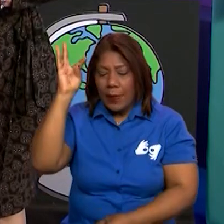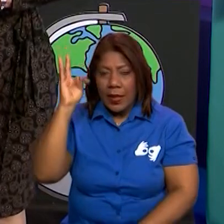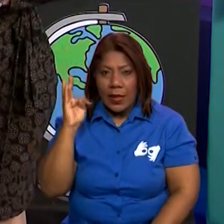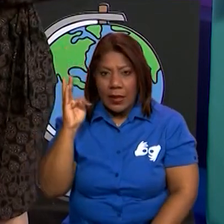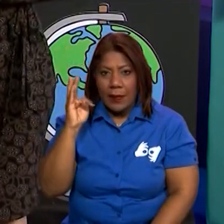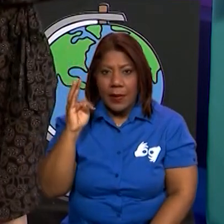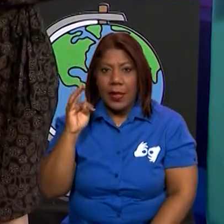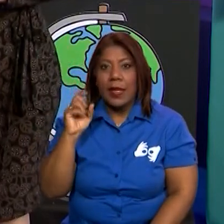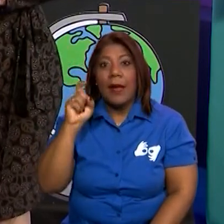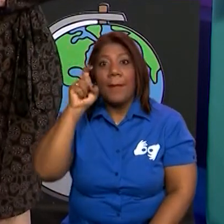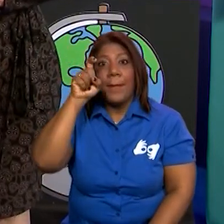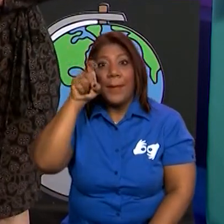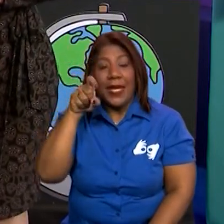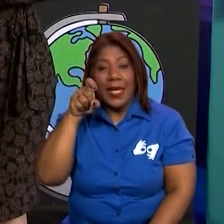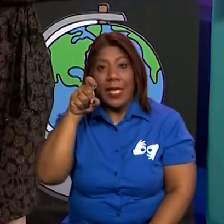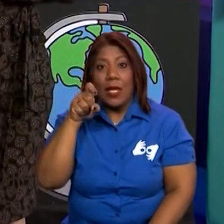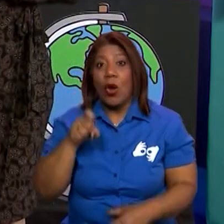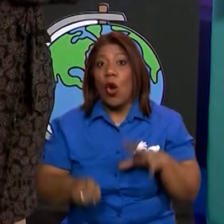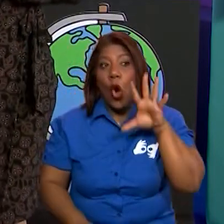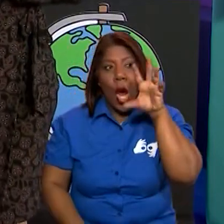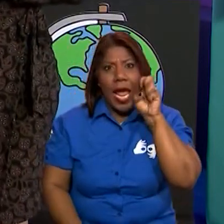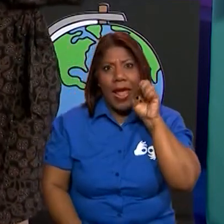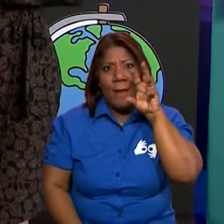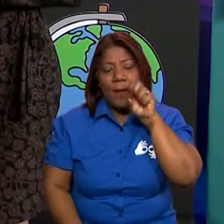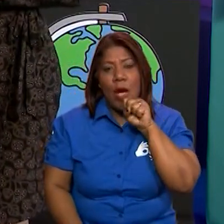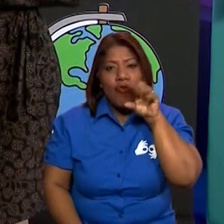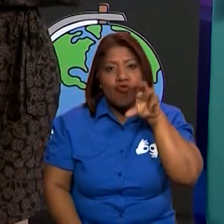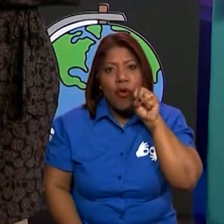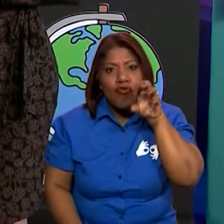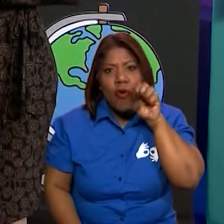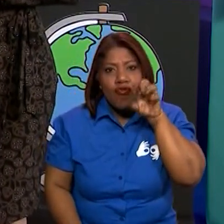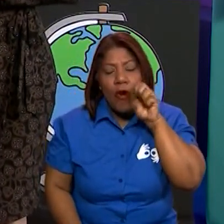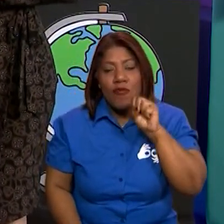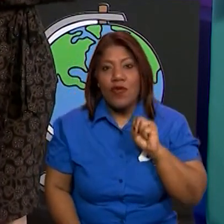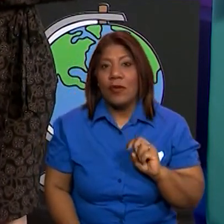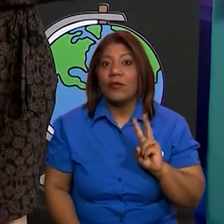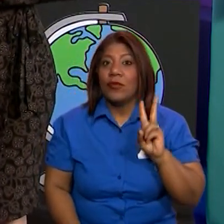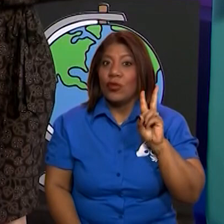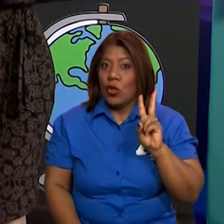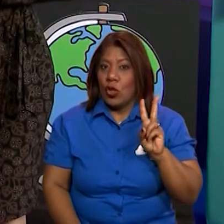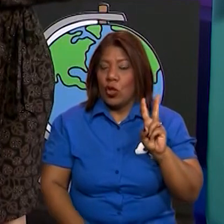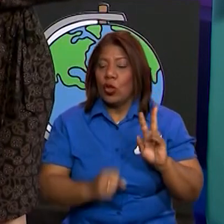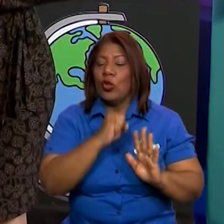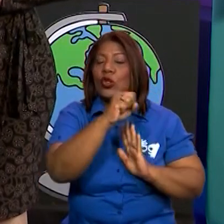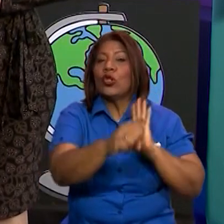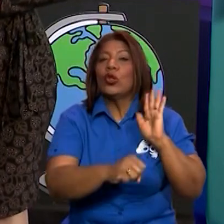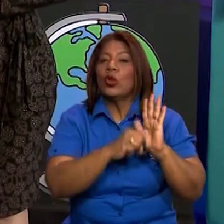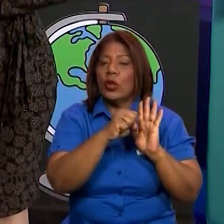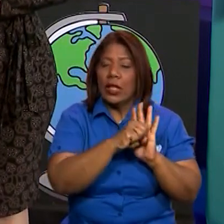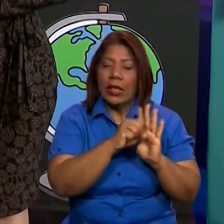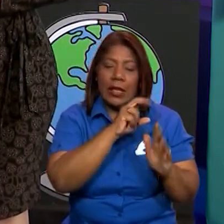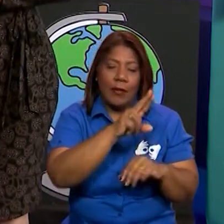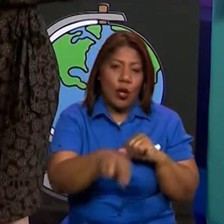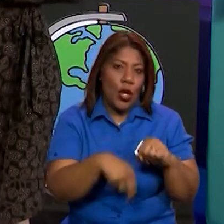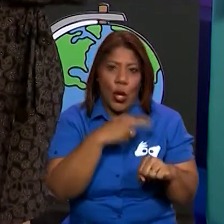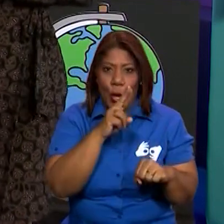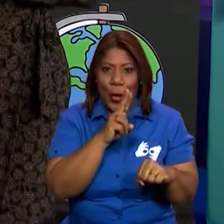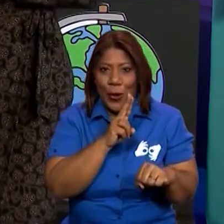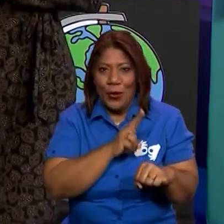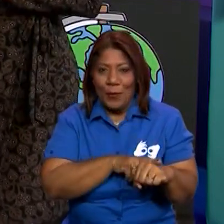Perro y perico. Entonces, ¿ellos son qué? Sustantivos